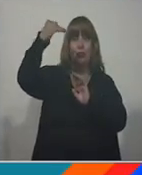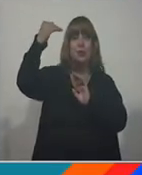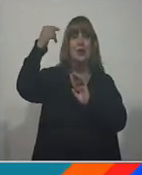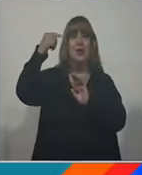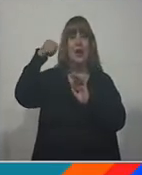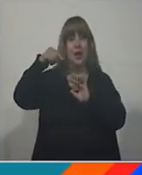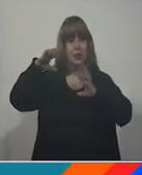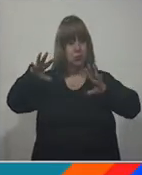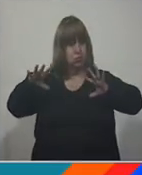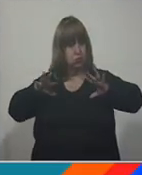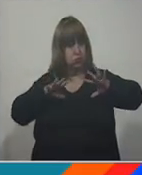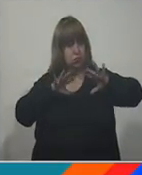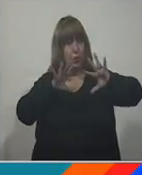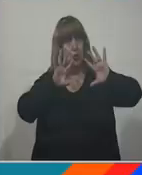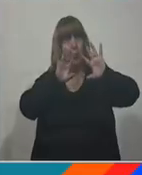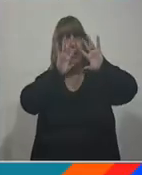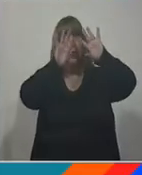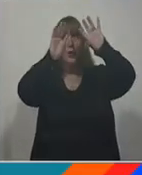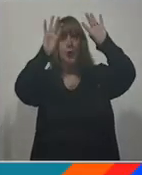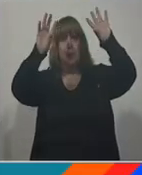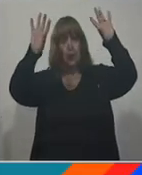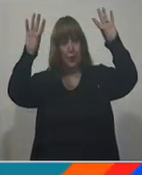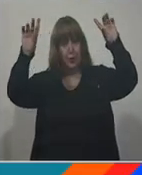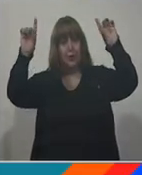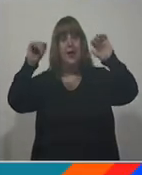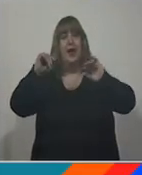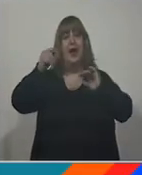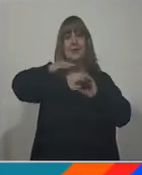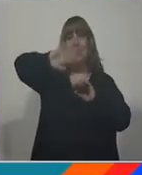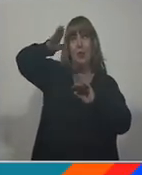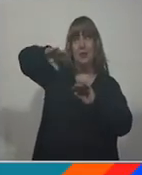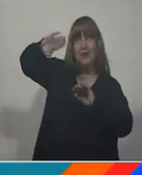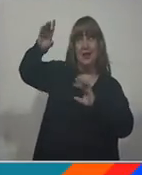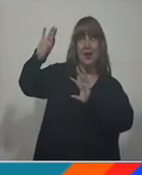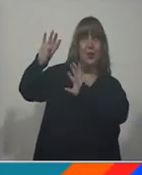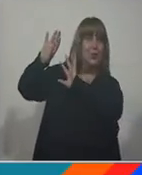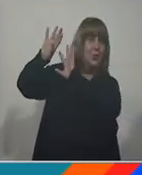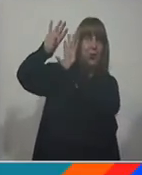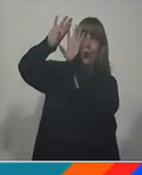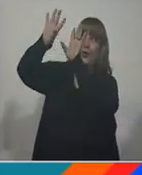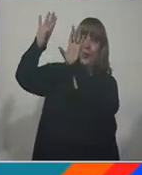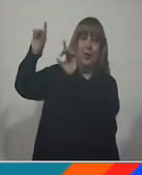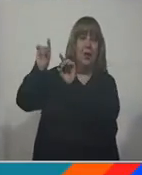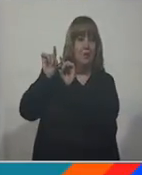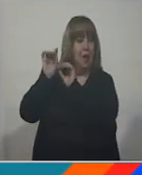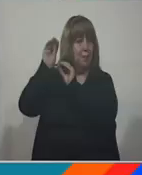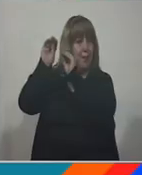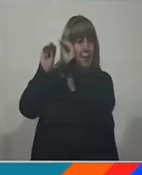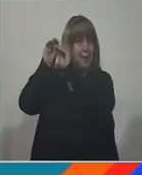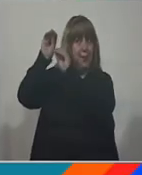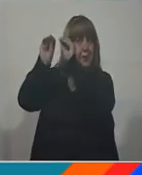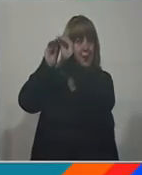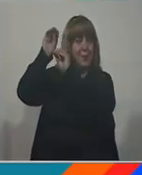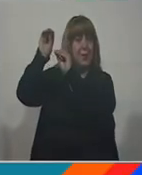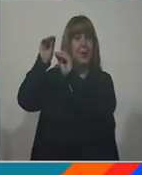más avanzada de la nubosidad, es la que se está proyectando sobre la cordillera de los Andes, y fíjense que está acumulándose, entre comillas,